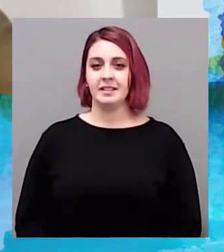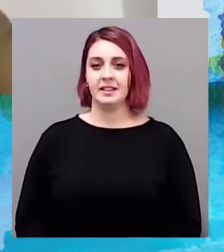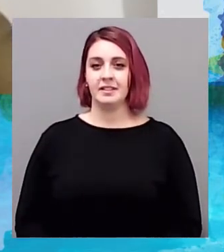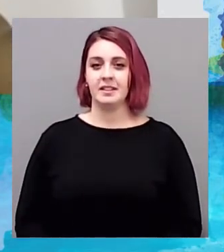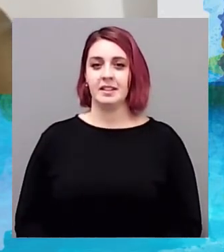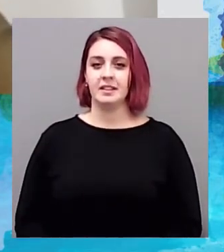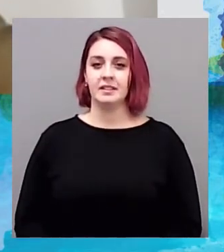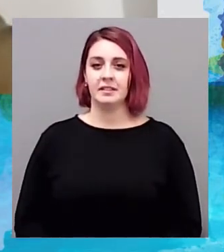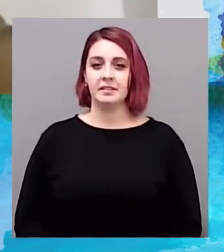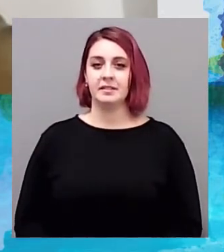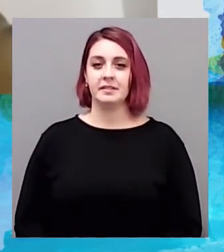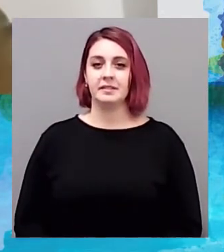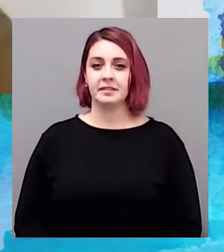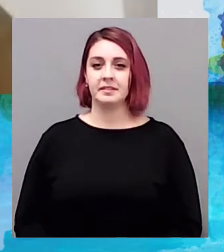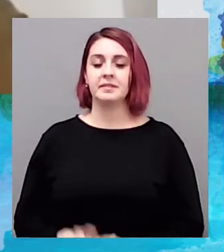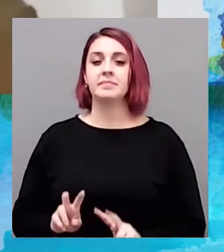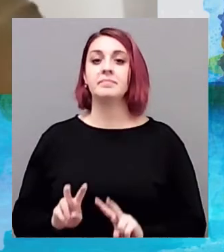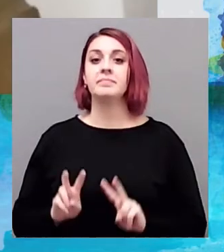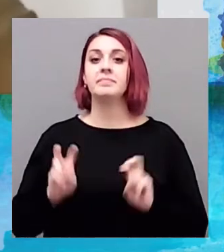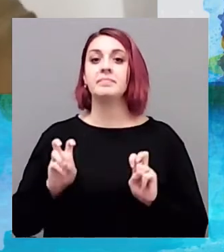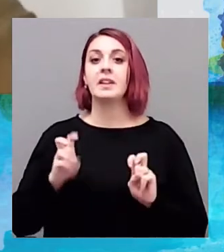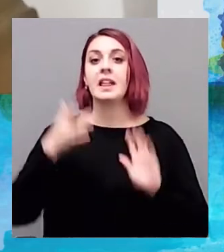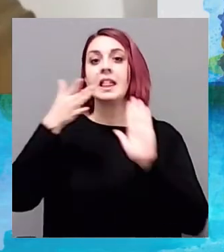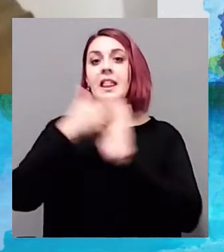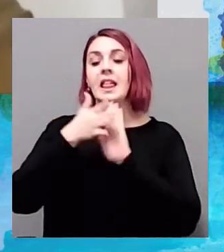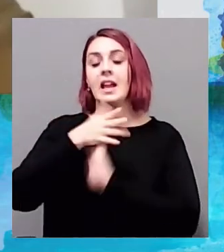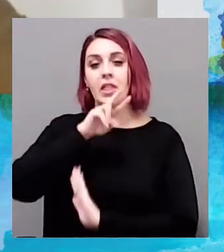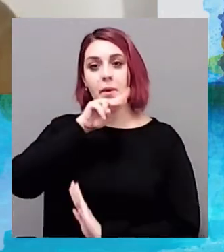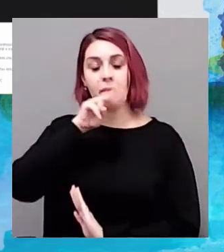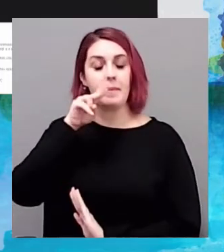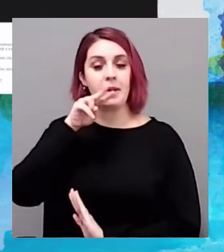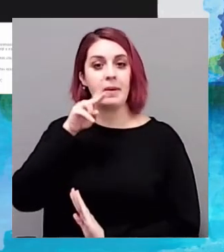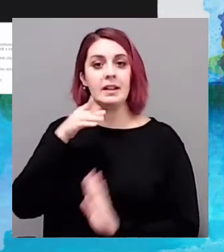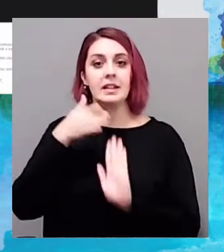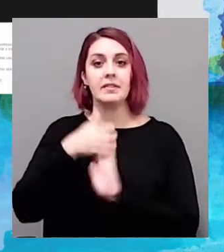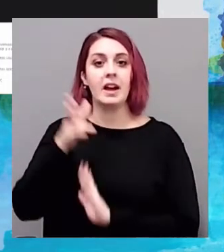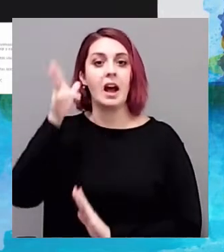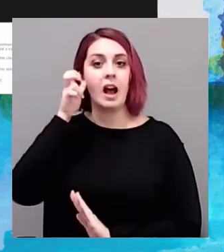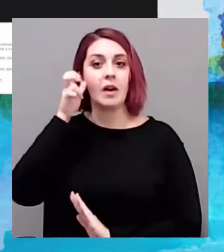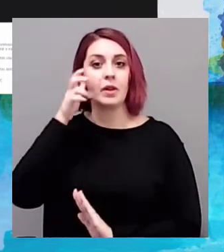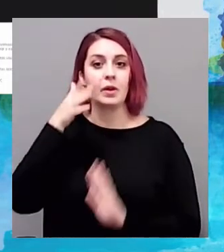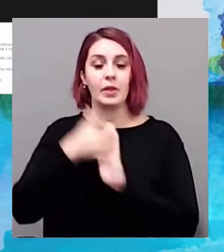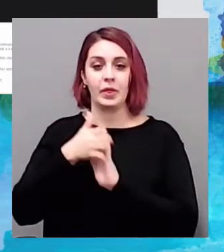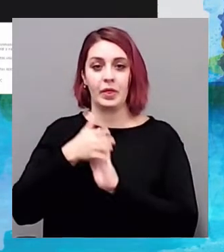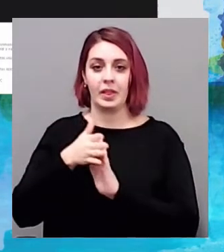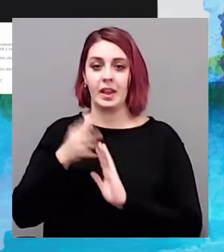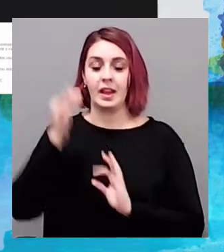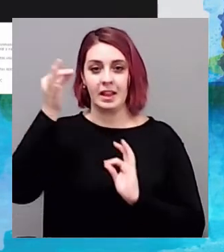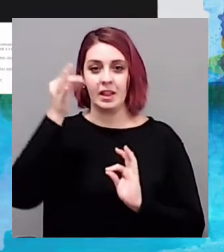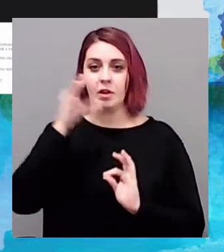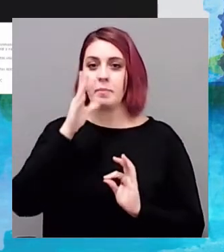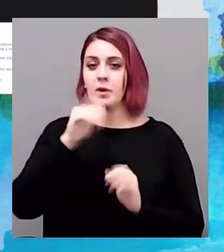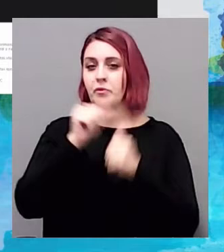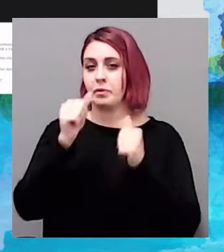partiendo de la descripción verbal, la descripción verbal sería pues, la audiodescripción, pero tiene diferentes formas.